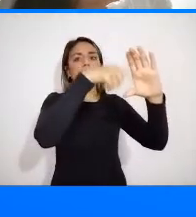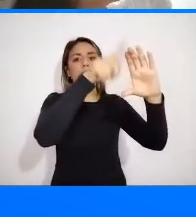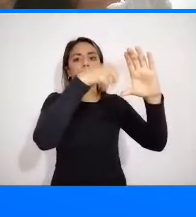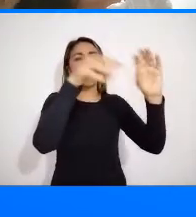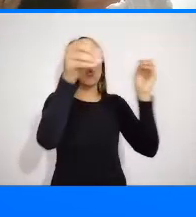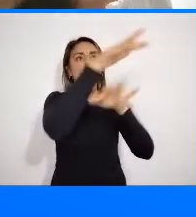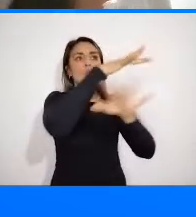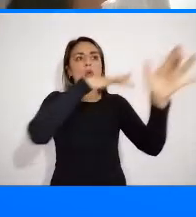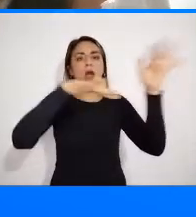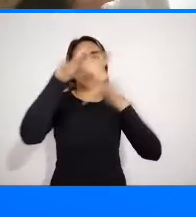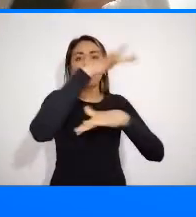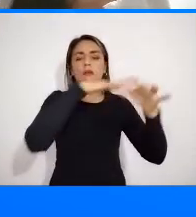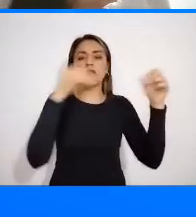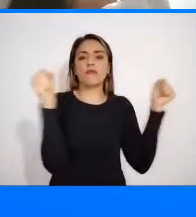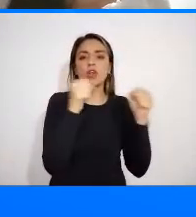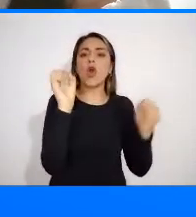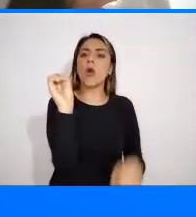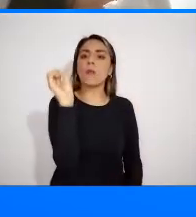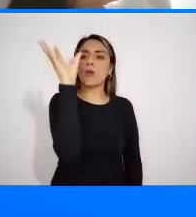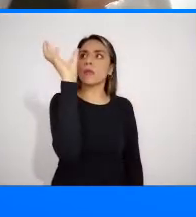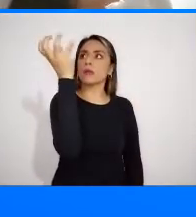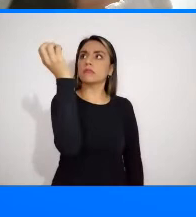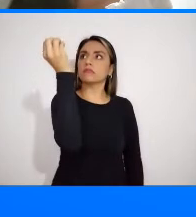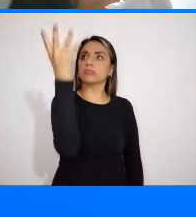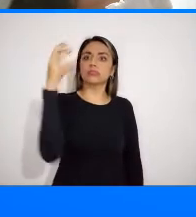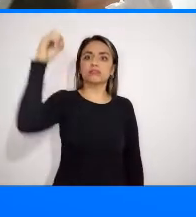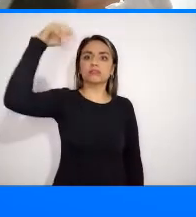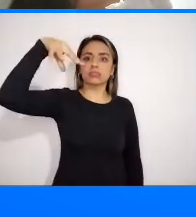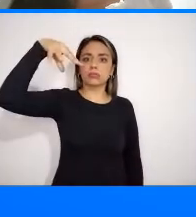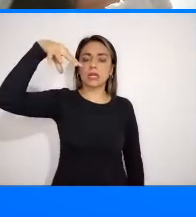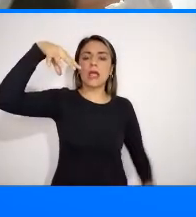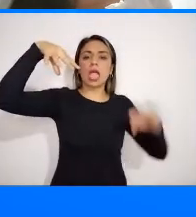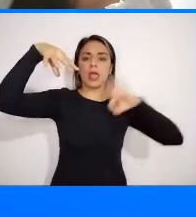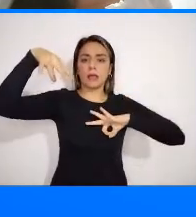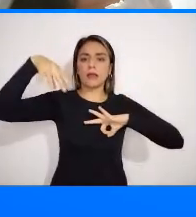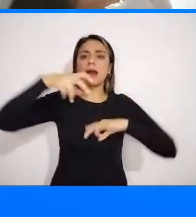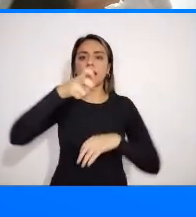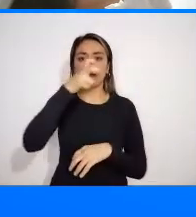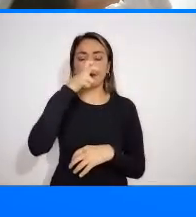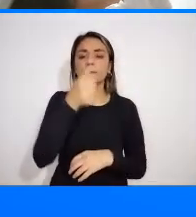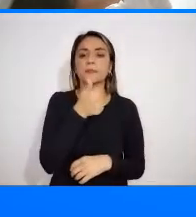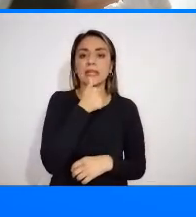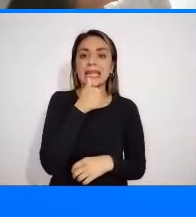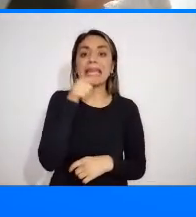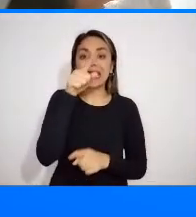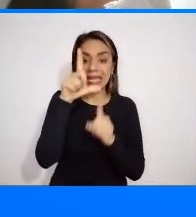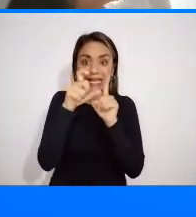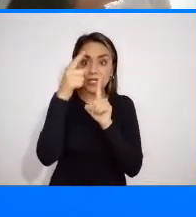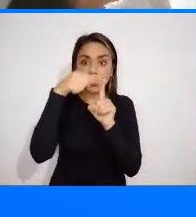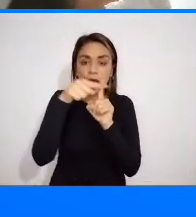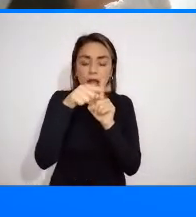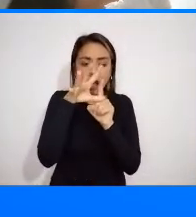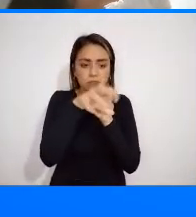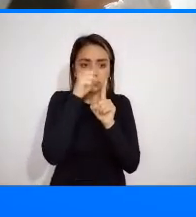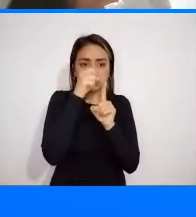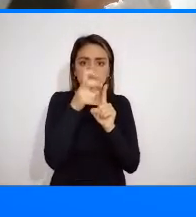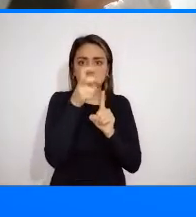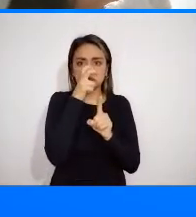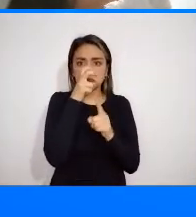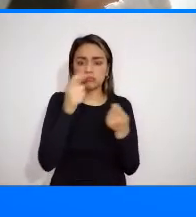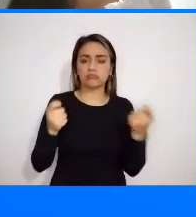acondicionado encendido o el bombillo y ahorra también agua. Entonces es el ecoturista que, por